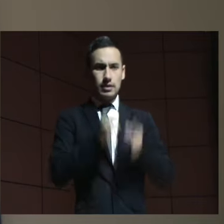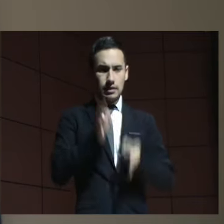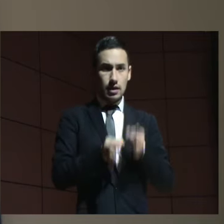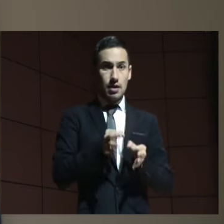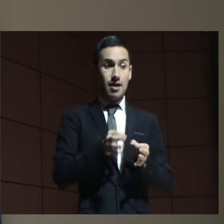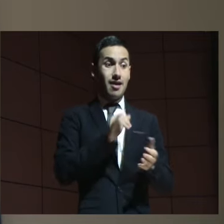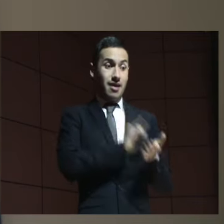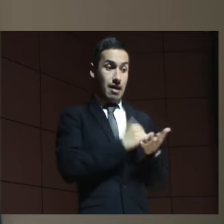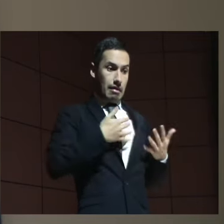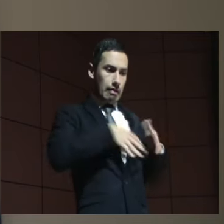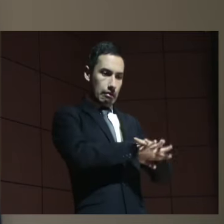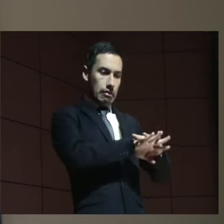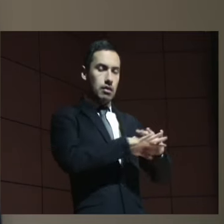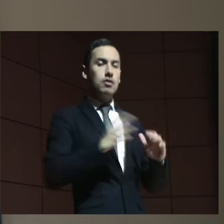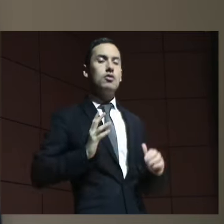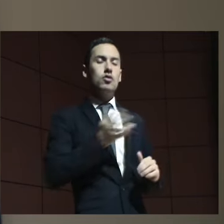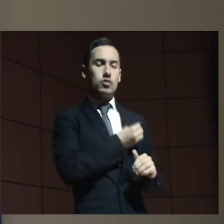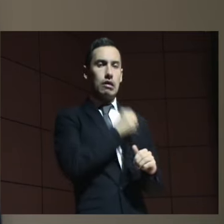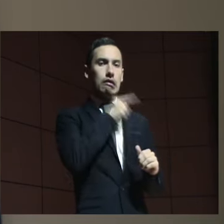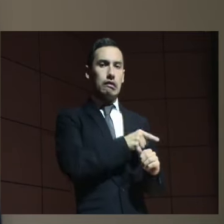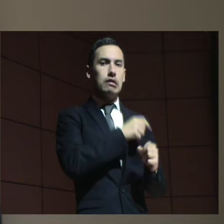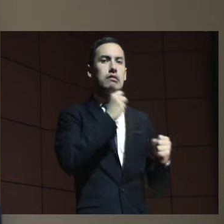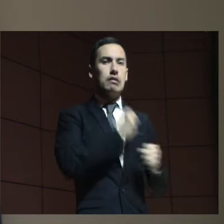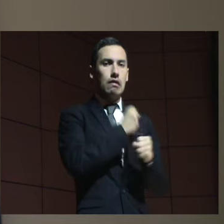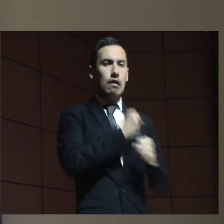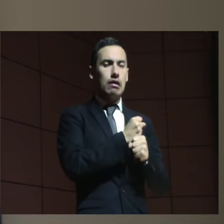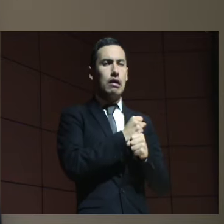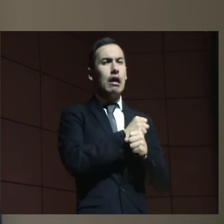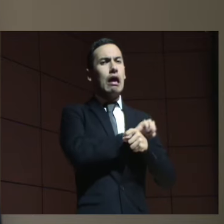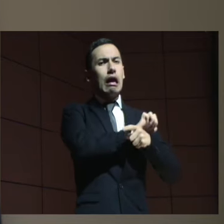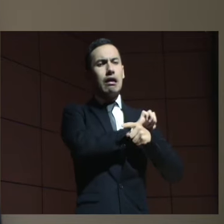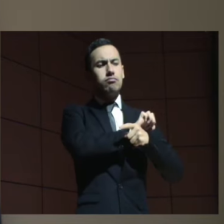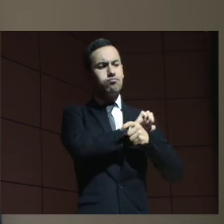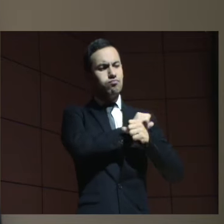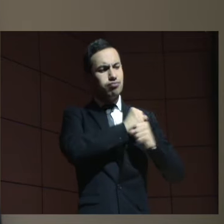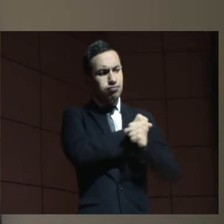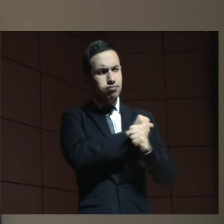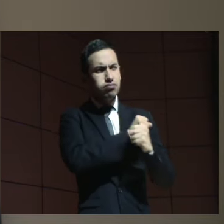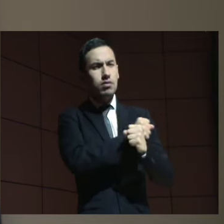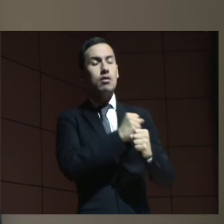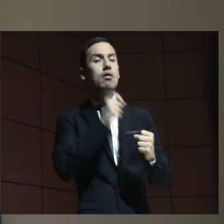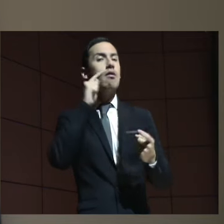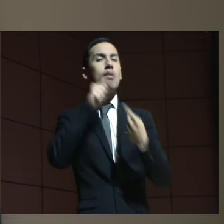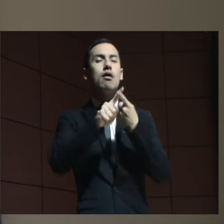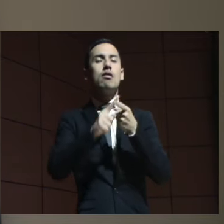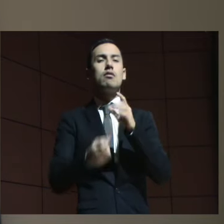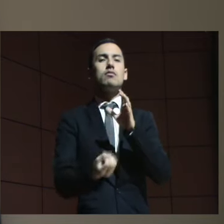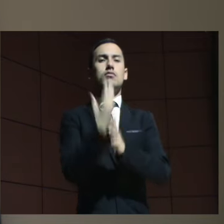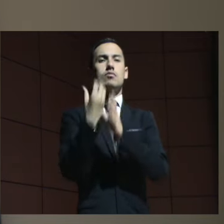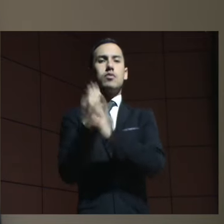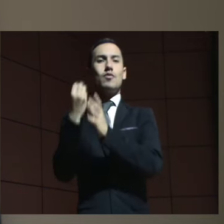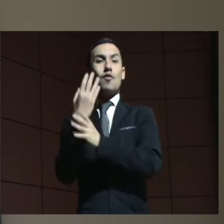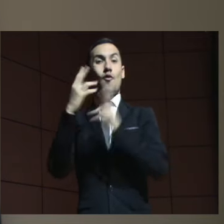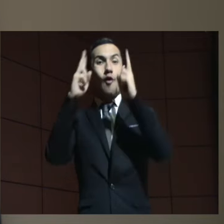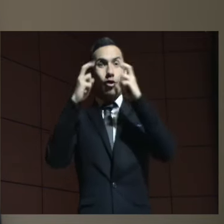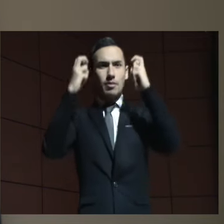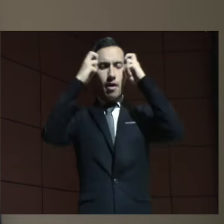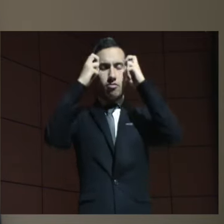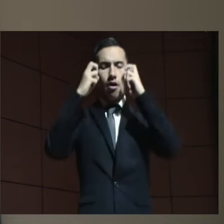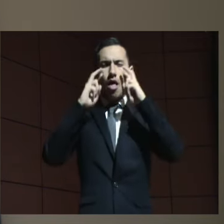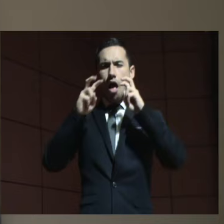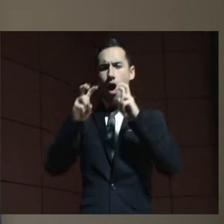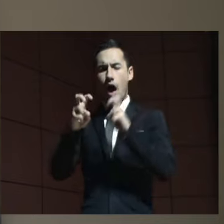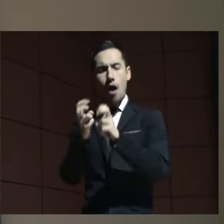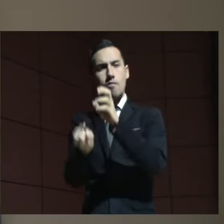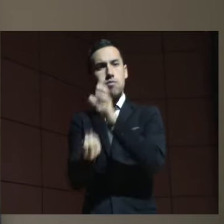los operadores de justicia. Y con Rundis estamos haciendo también un ejercicio muy importante, y es